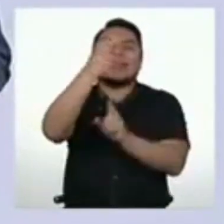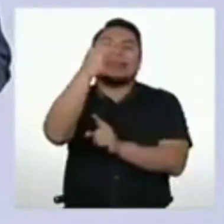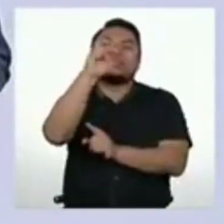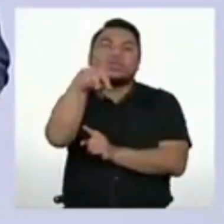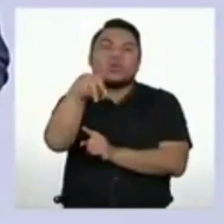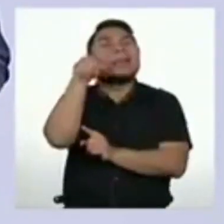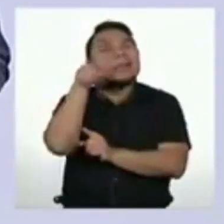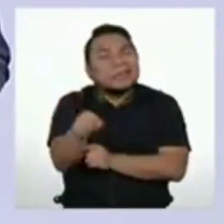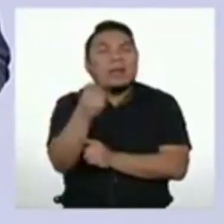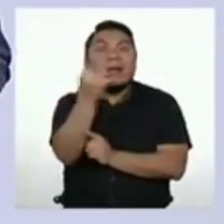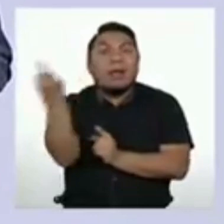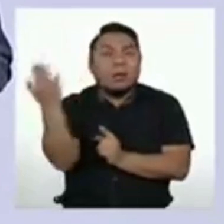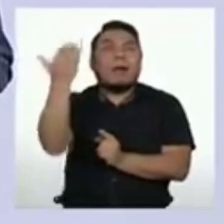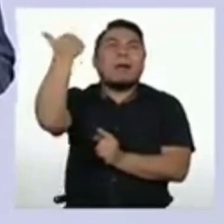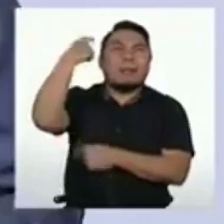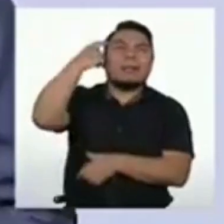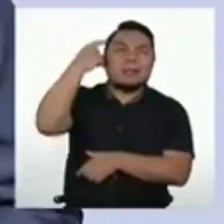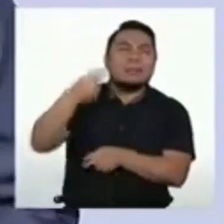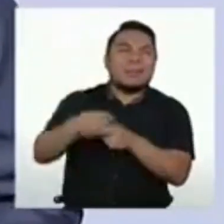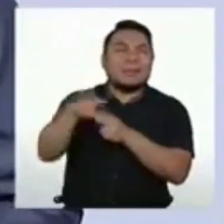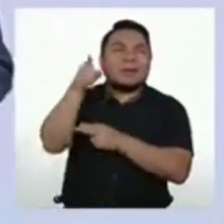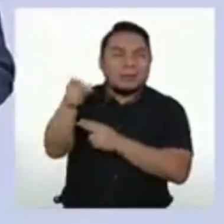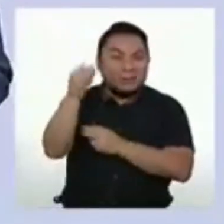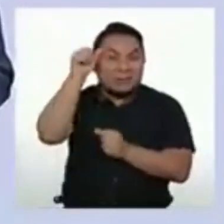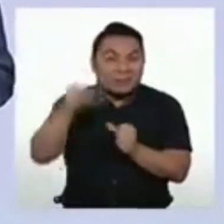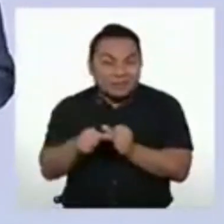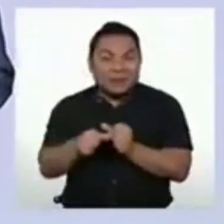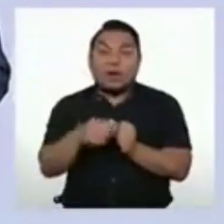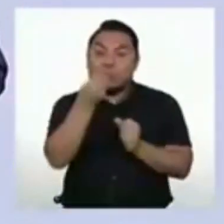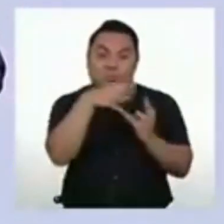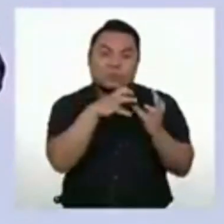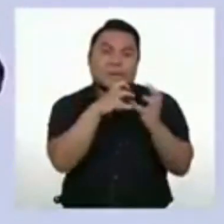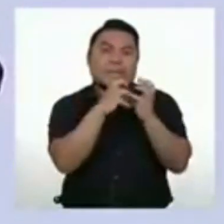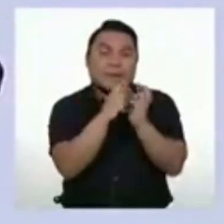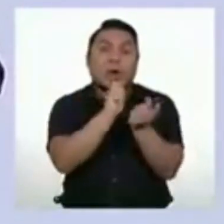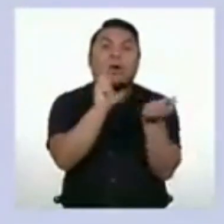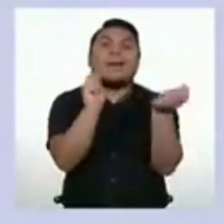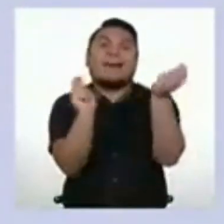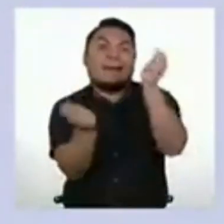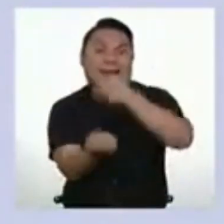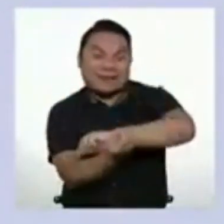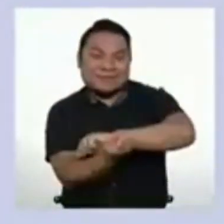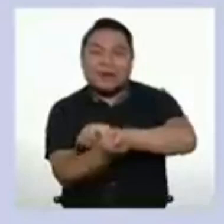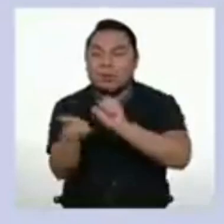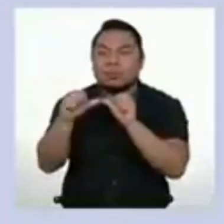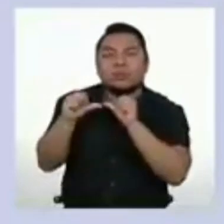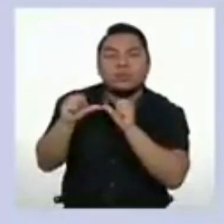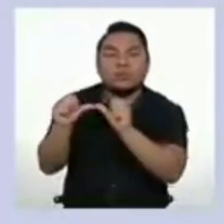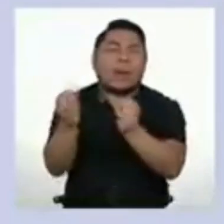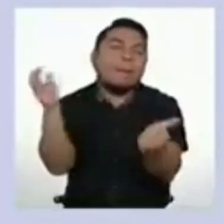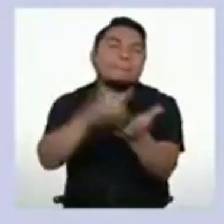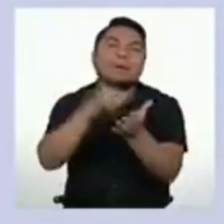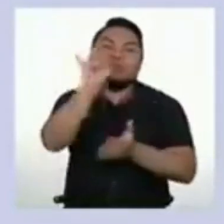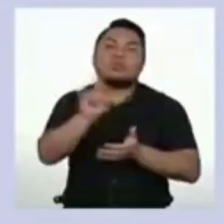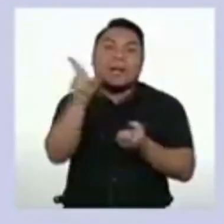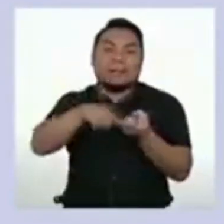la hemos usado alguna vez en nuestra vida. ¿Recuerdas? Hoy vamos a aprender sobre este proceso que es uno de los más usados hasta